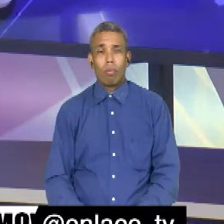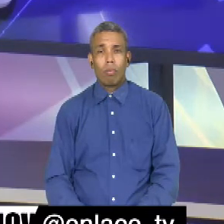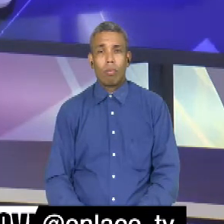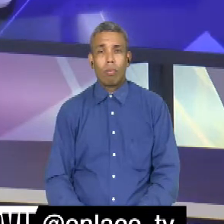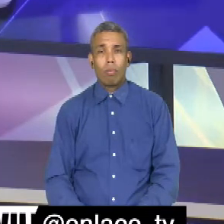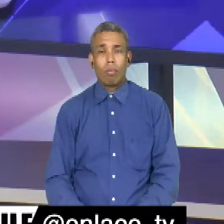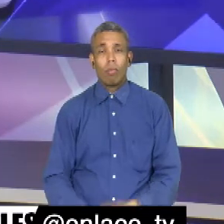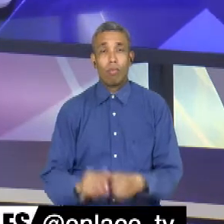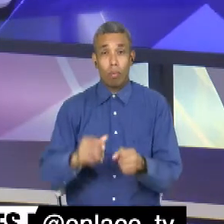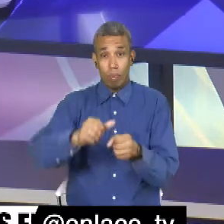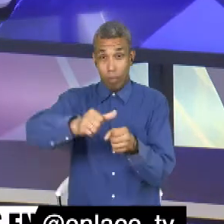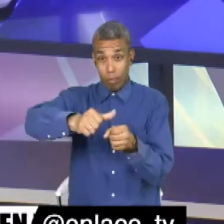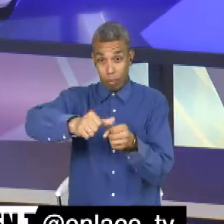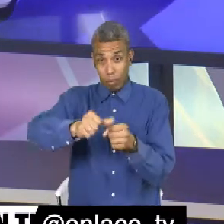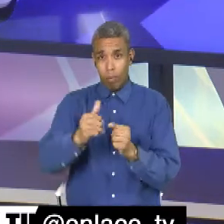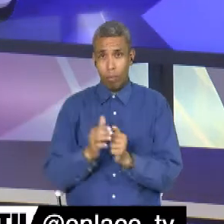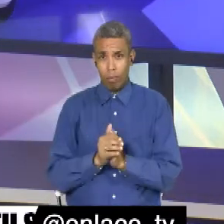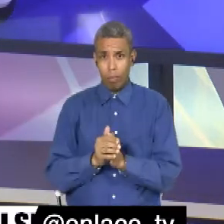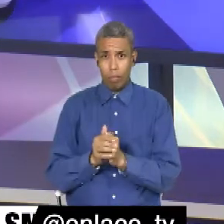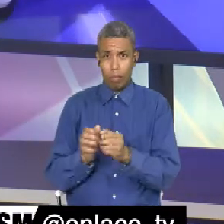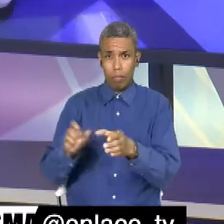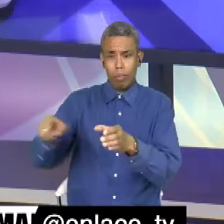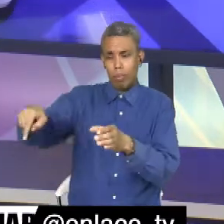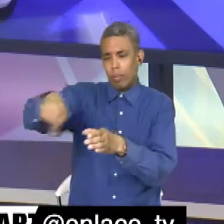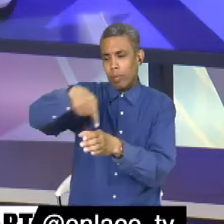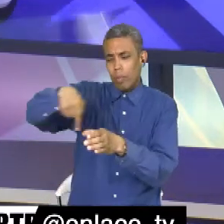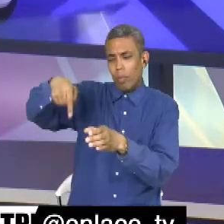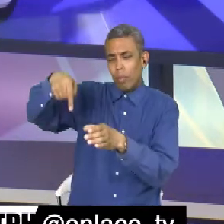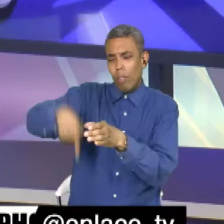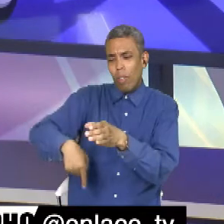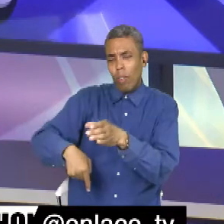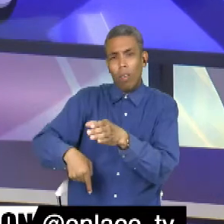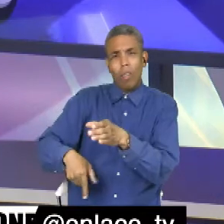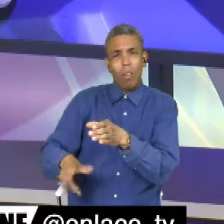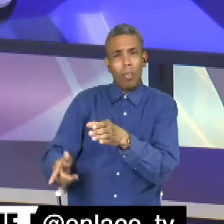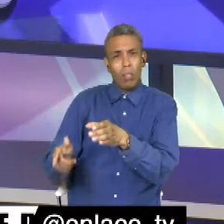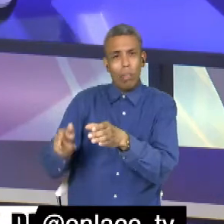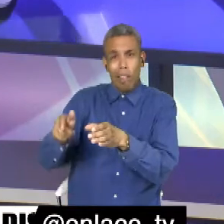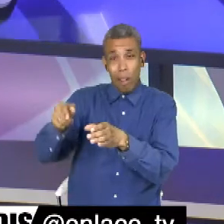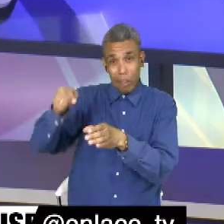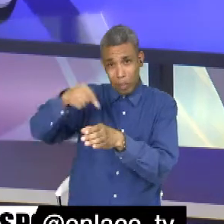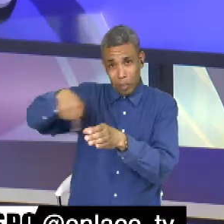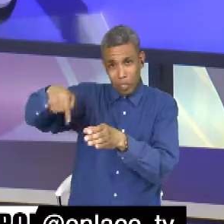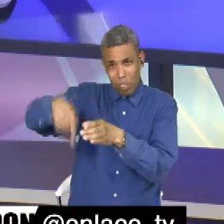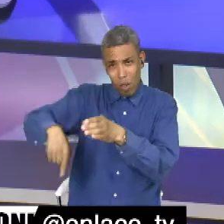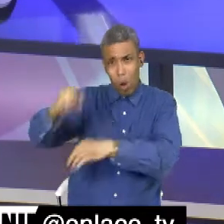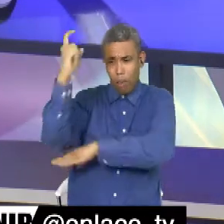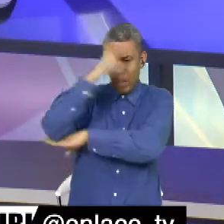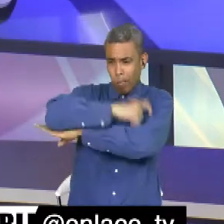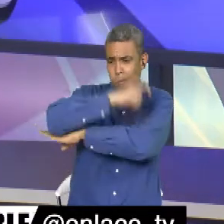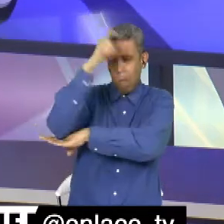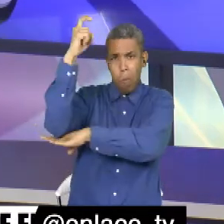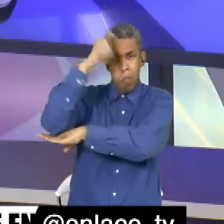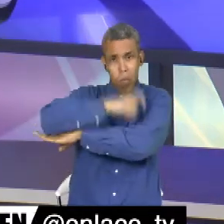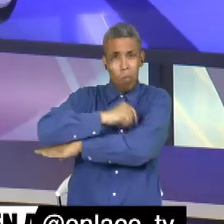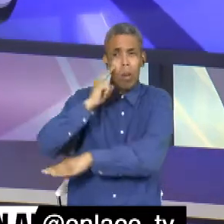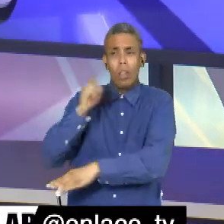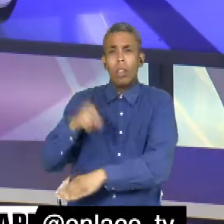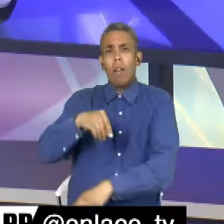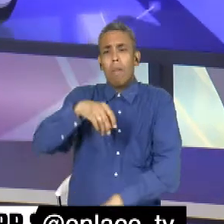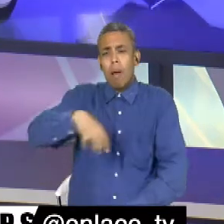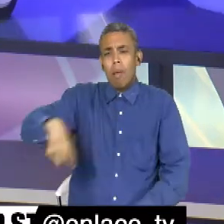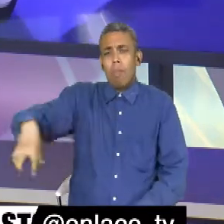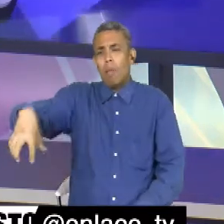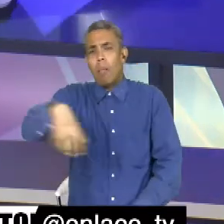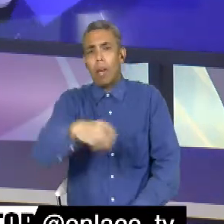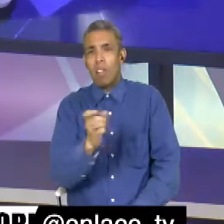de 2 centenares de pozos los afectados por la protesta de ciudadanos del corregimiento del centro, que reclaman derogatoria del decreto del Ministerio del Trabajo